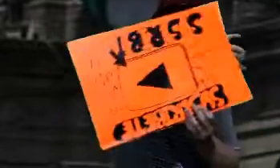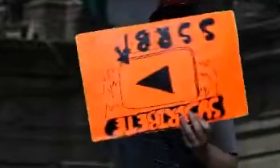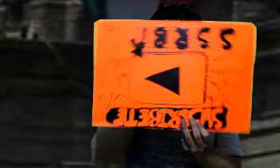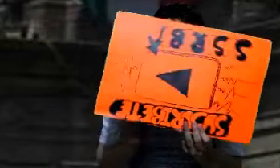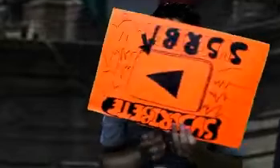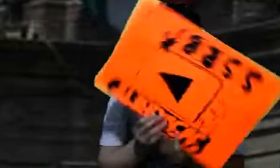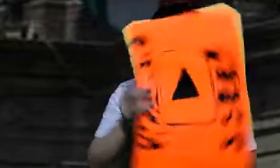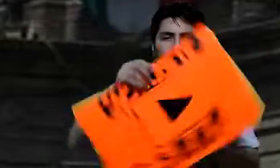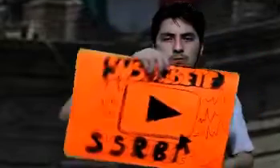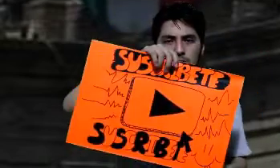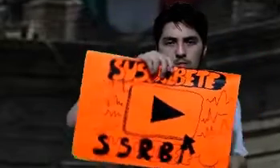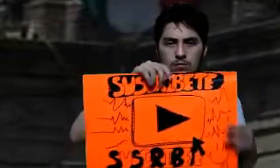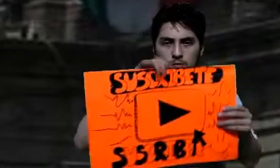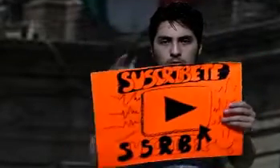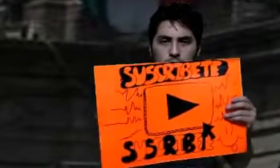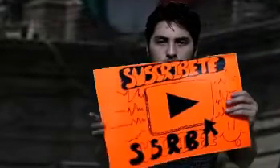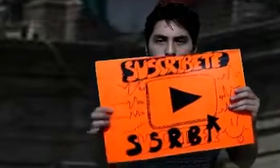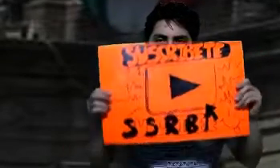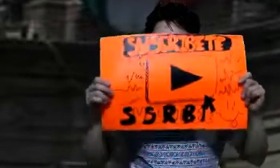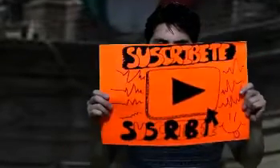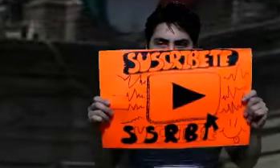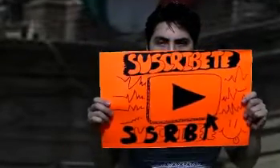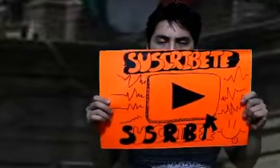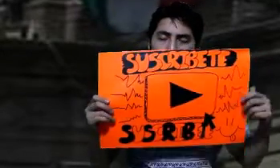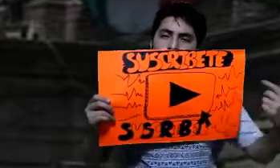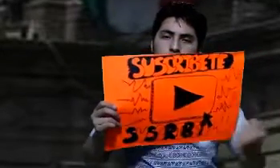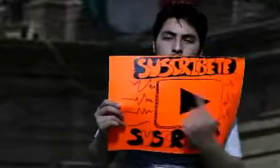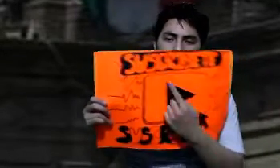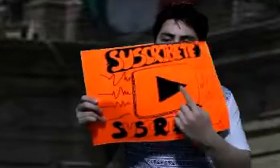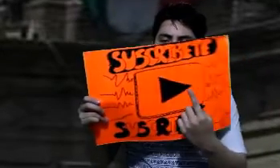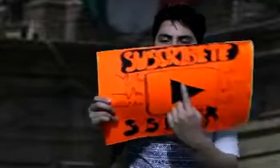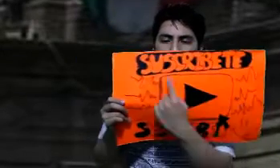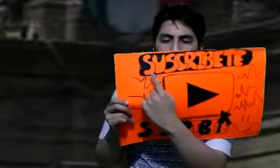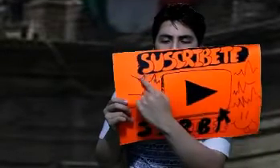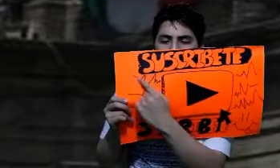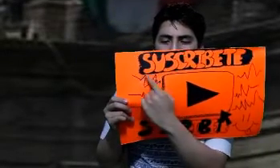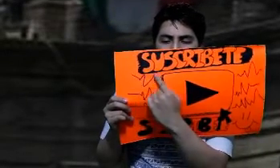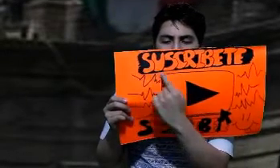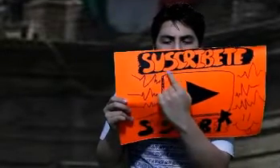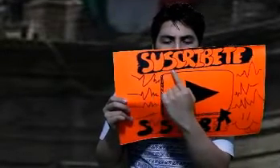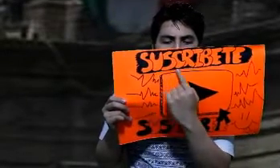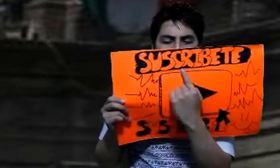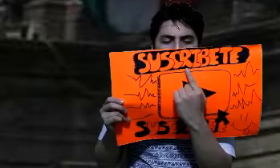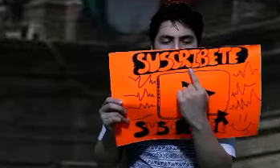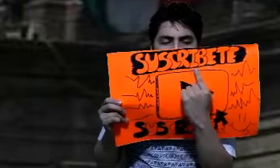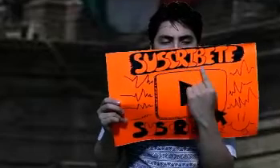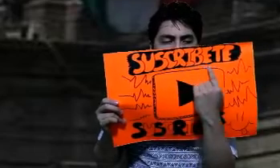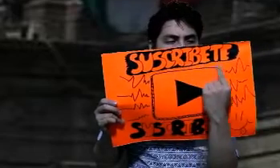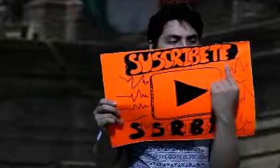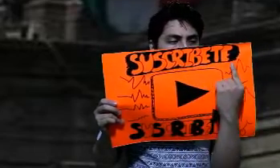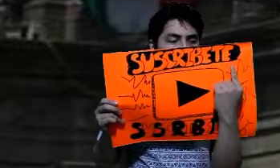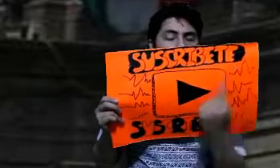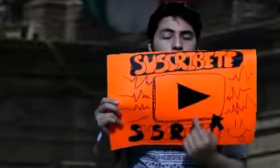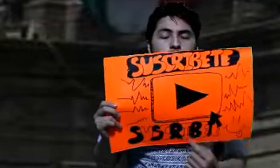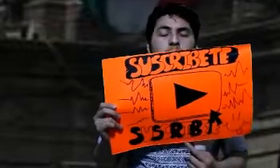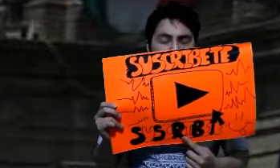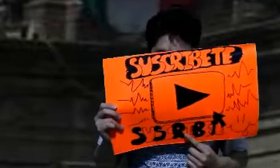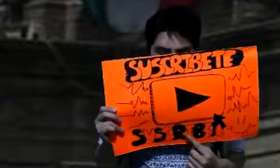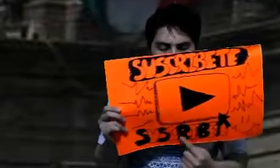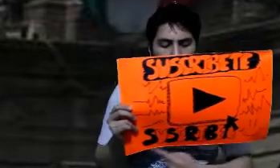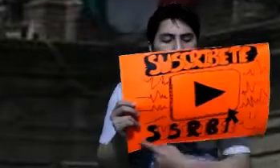¿Por qué? Ya usted, persona que está inconsciente, que sale todas las noches a trabajar, a